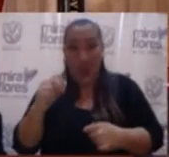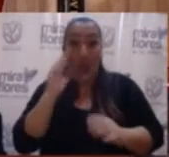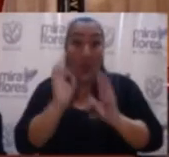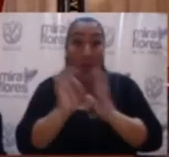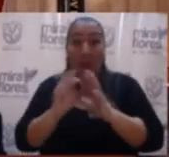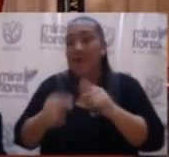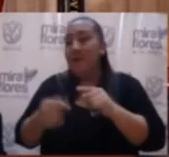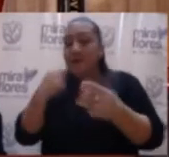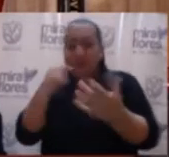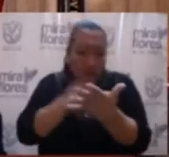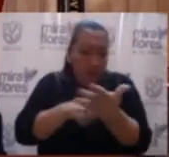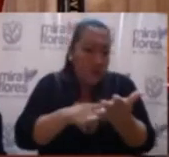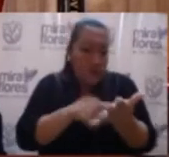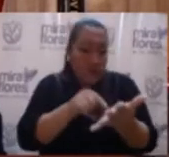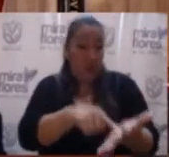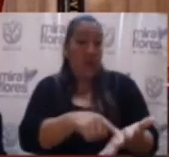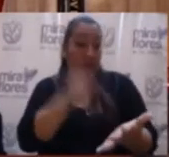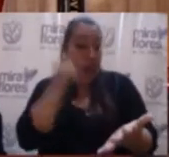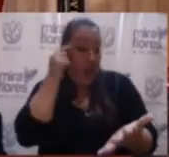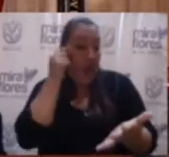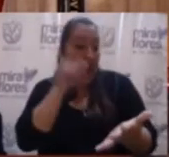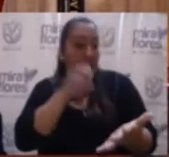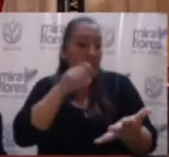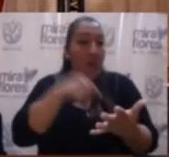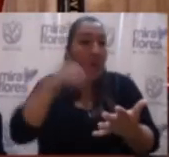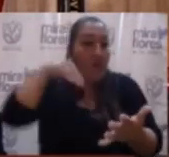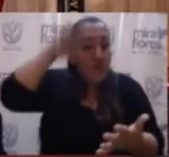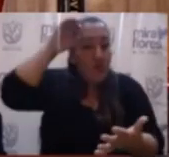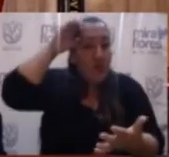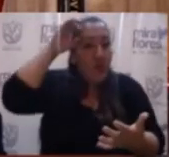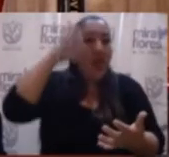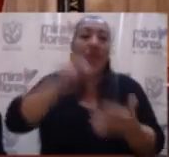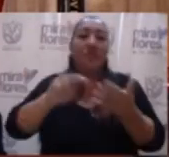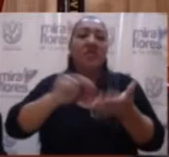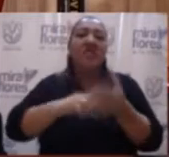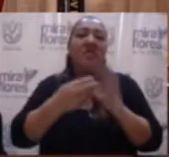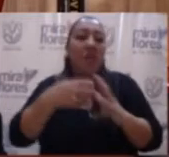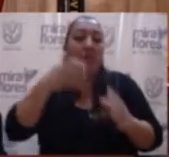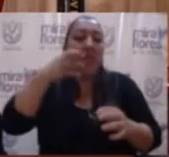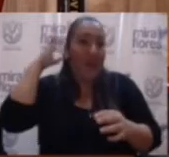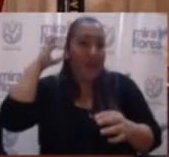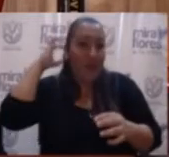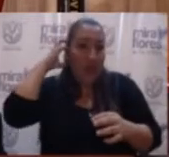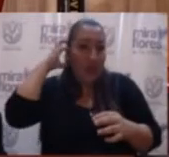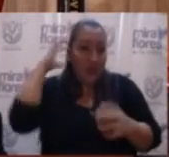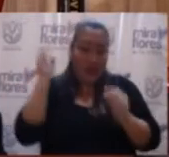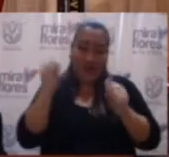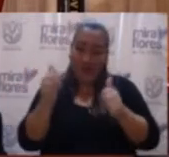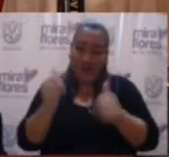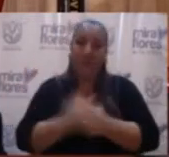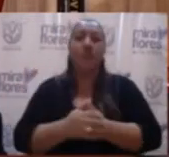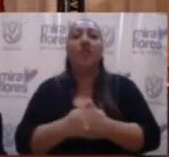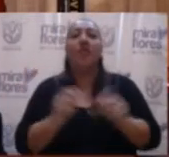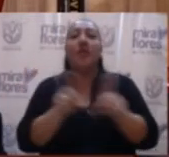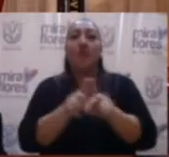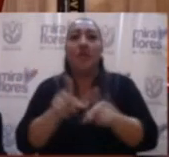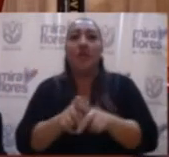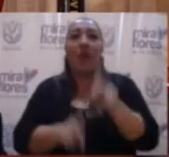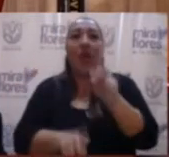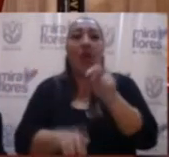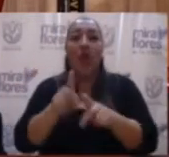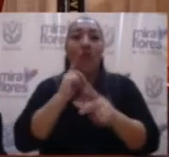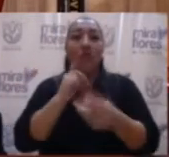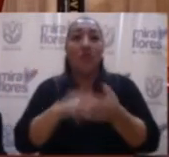y eso no es informático, pero un censo real de distintos cuidantes de las casas, más conocidos